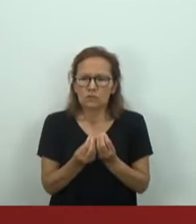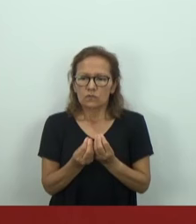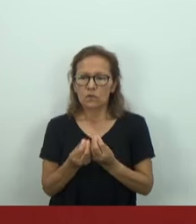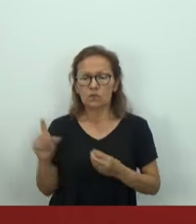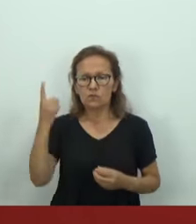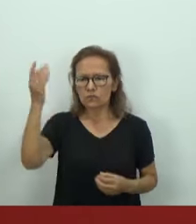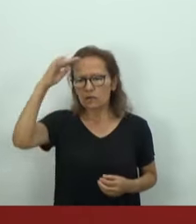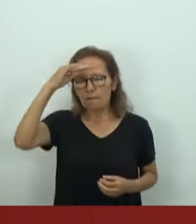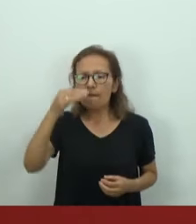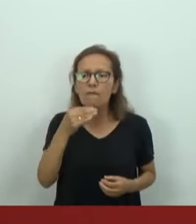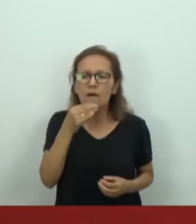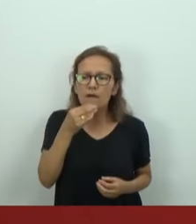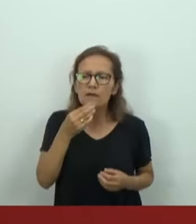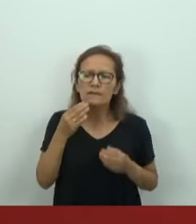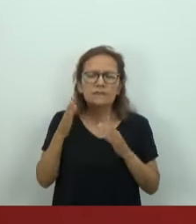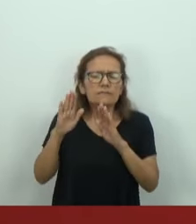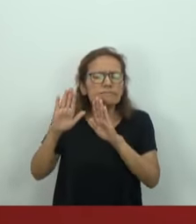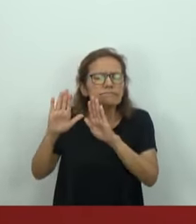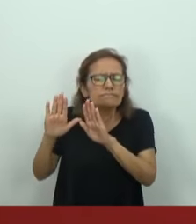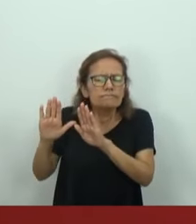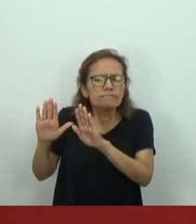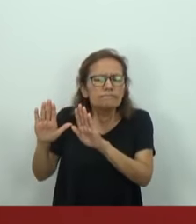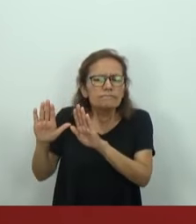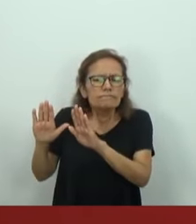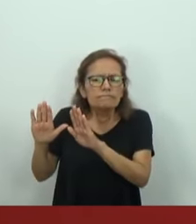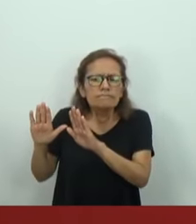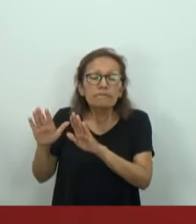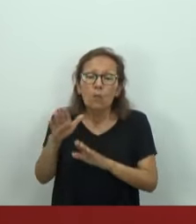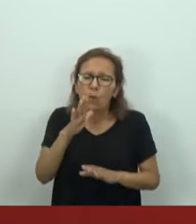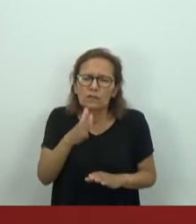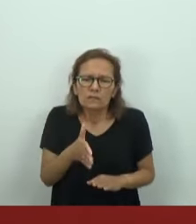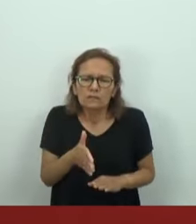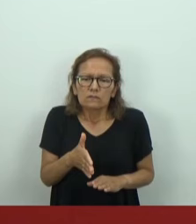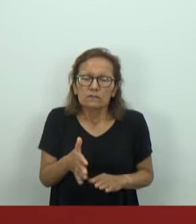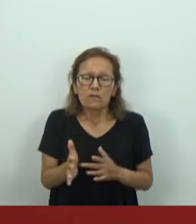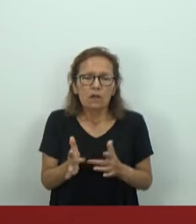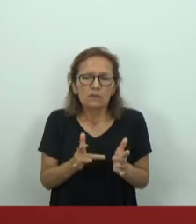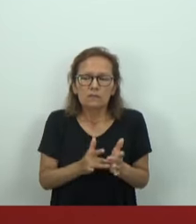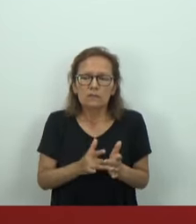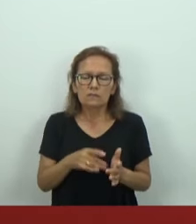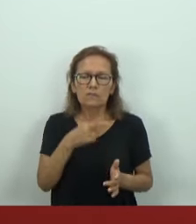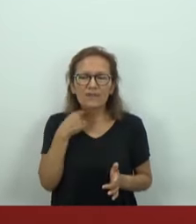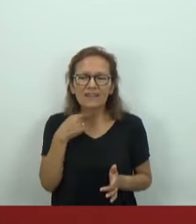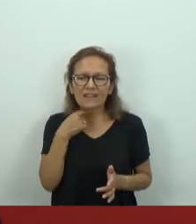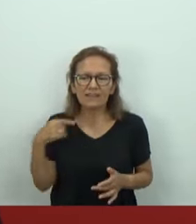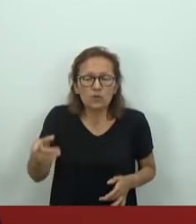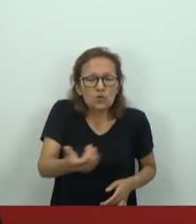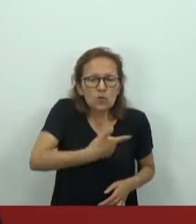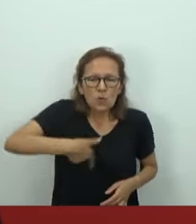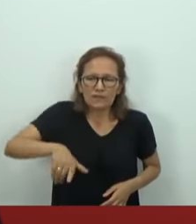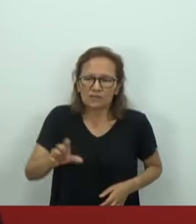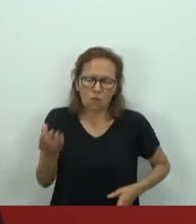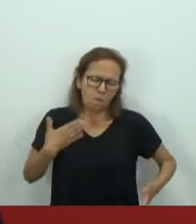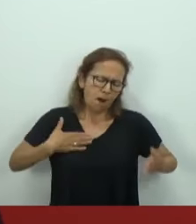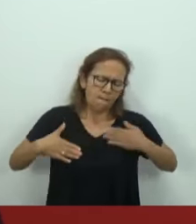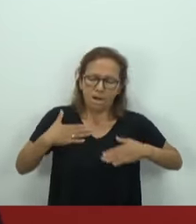que darle la espalda, porque el Hijo estaba lleno del pecado. Y el profeta Nahum, capítulo 1, dice